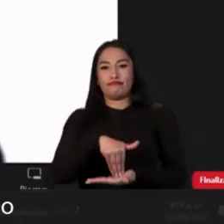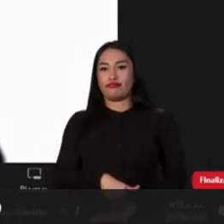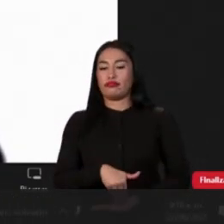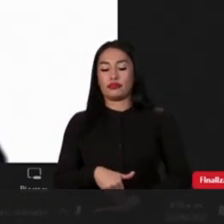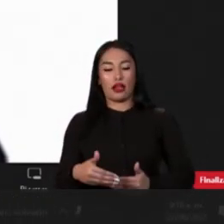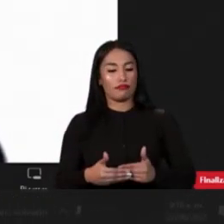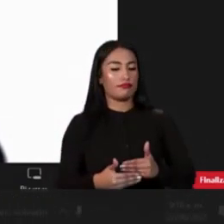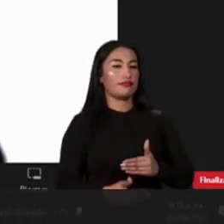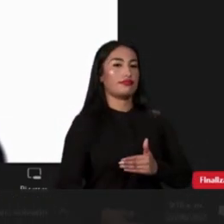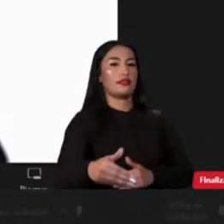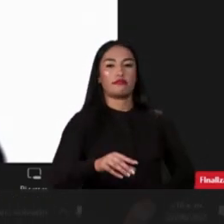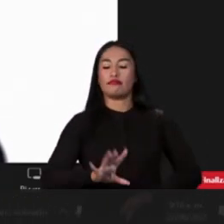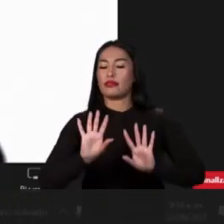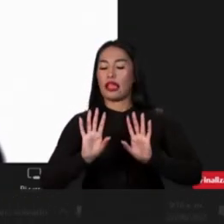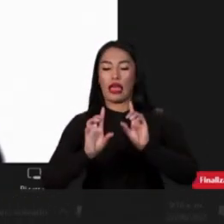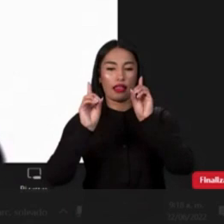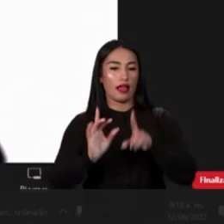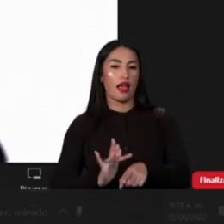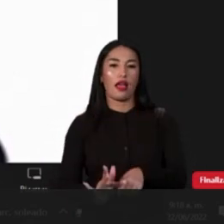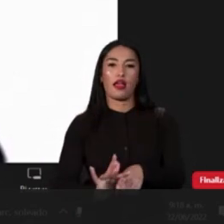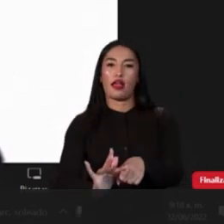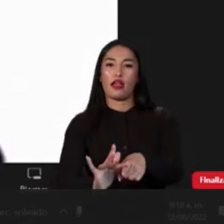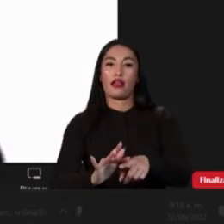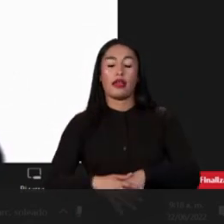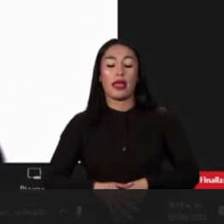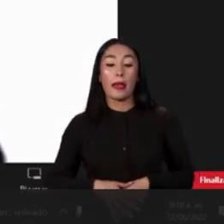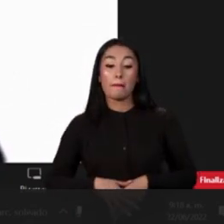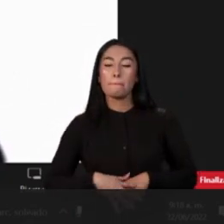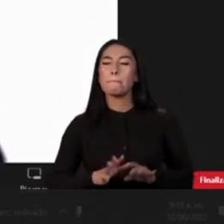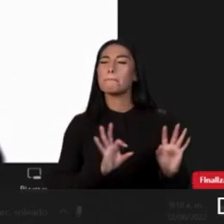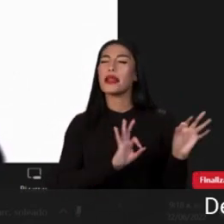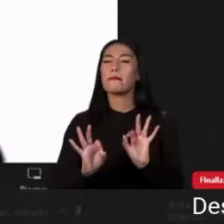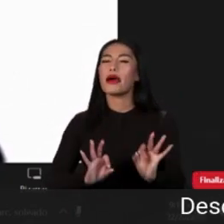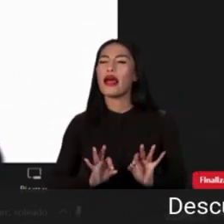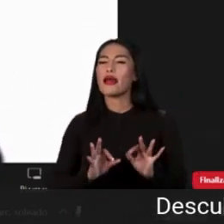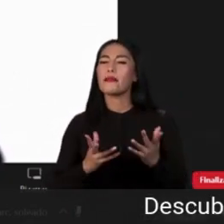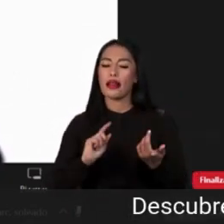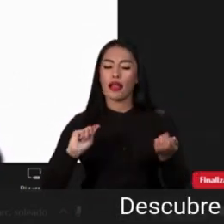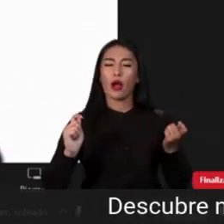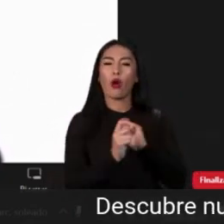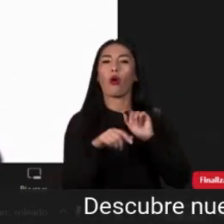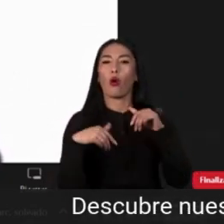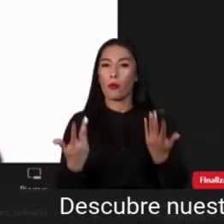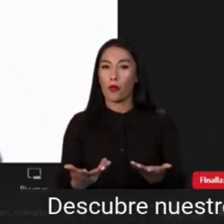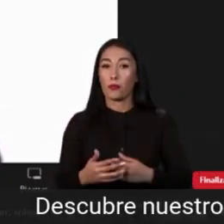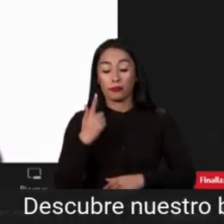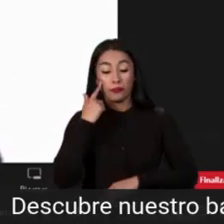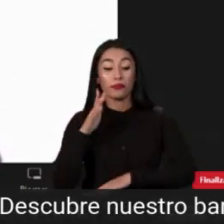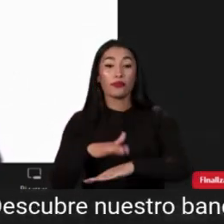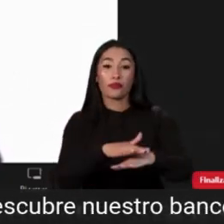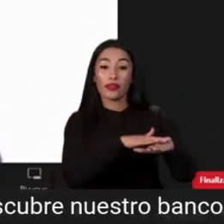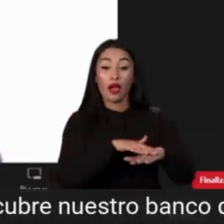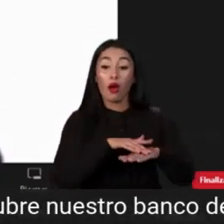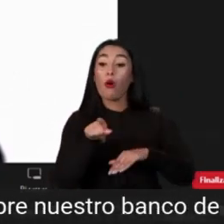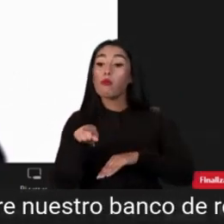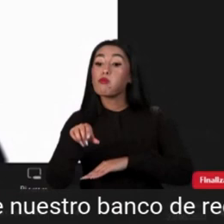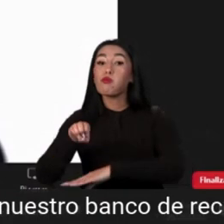contexto. Para preparar para el cambio a la organización, tenemos que asegurarnos de que los miembros de la